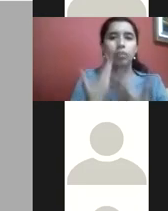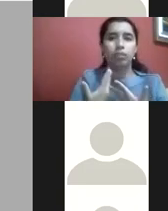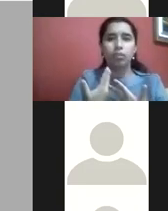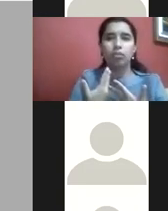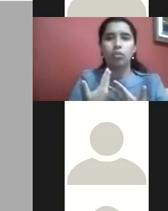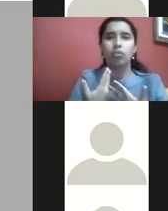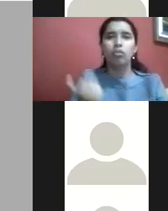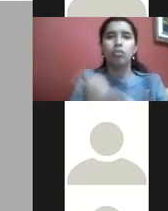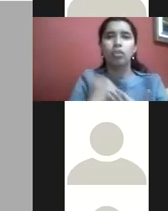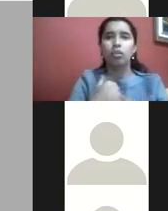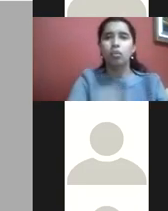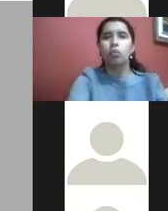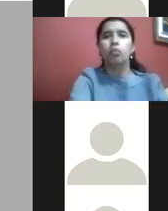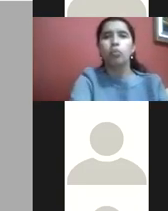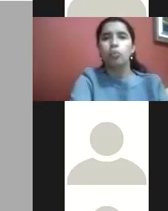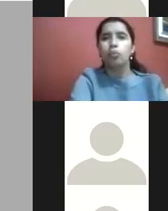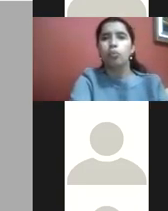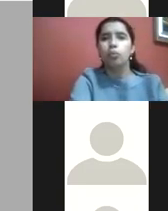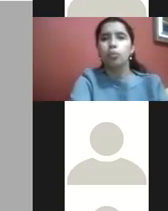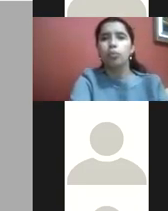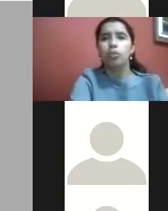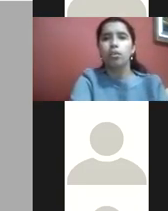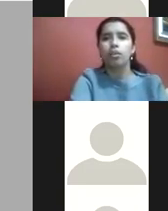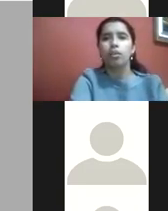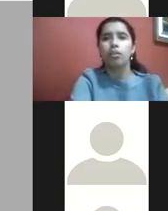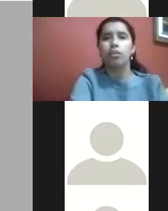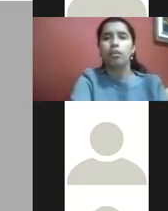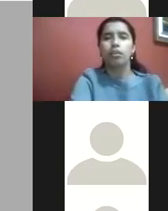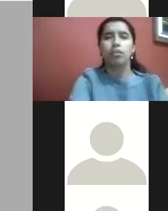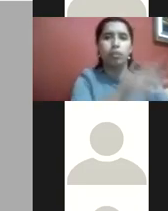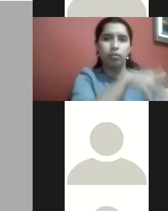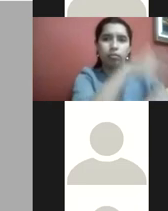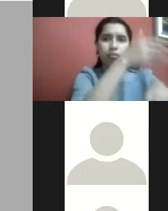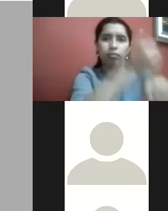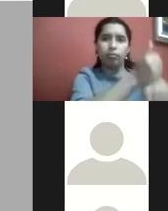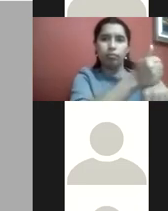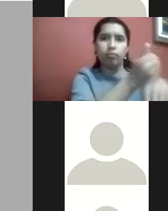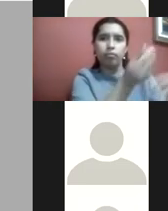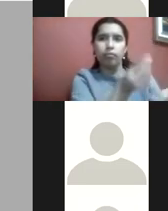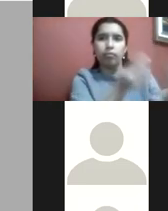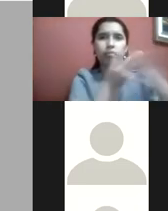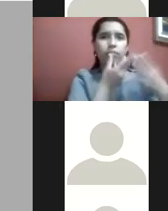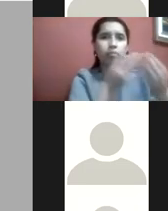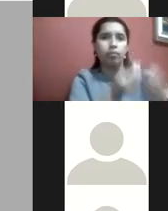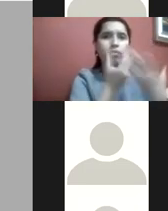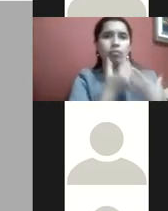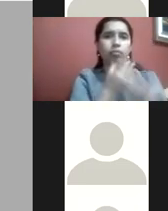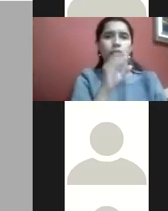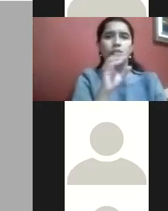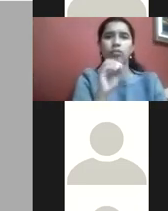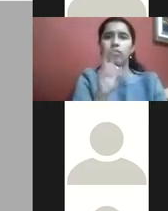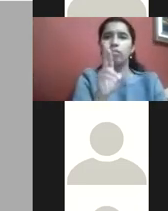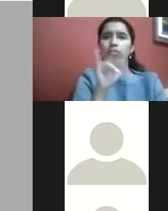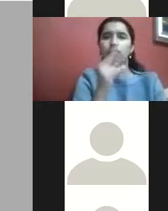sirve para establecer información acerca de la población original. Es decir, que lo que vamos a hacer